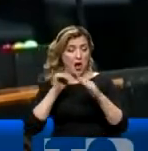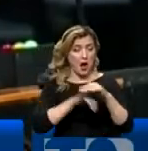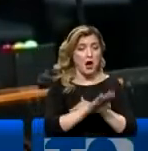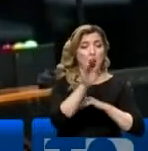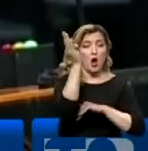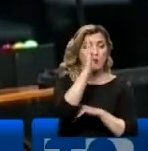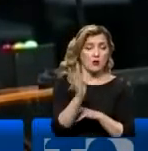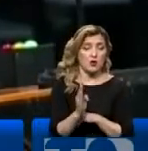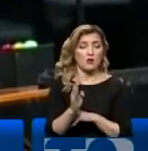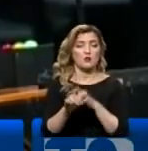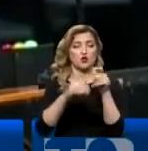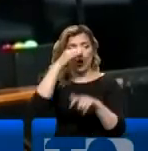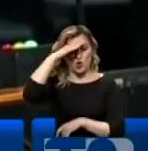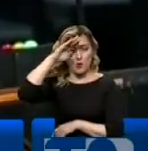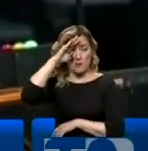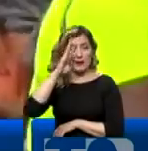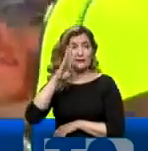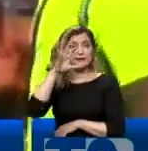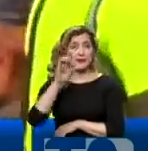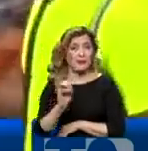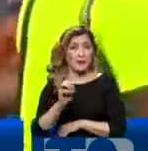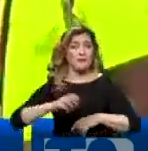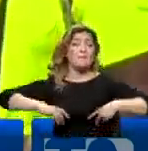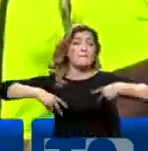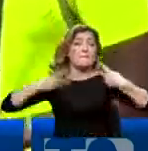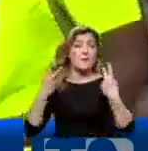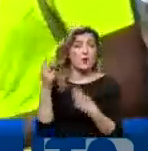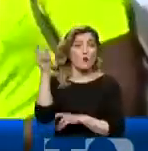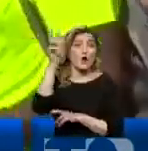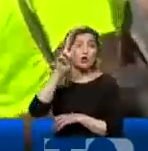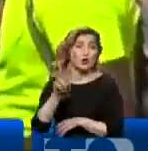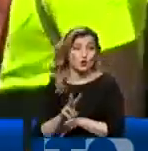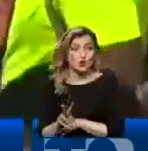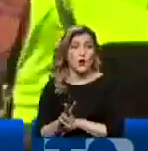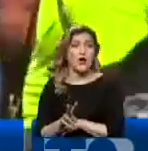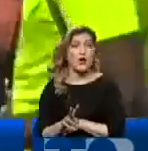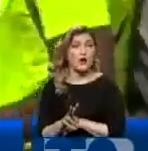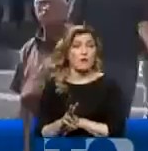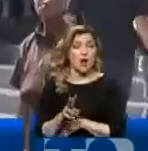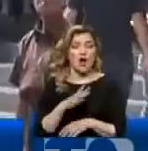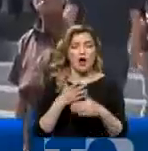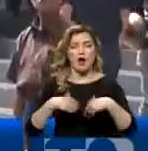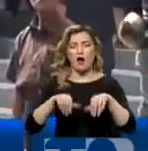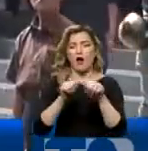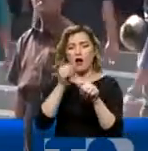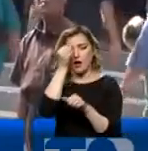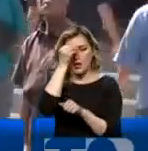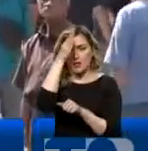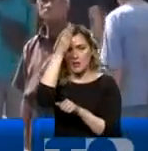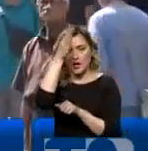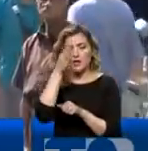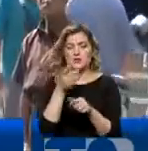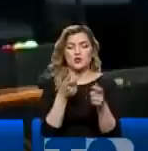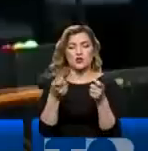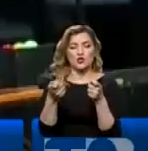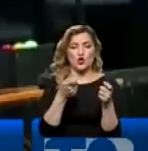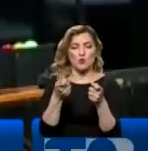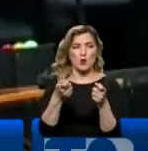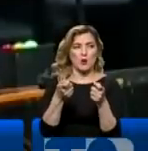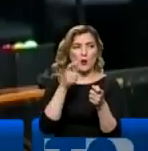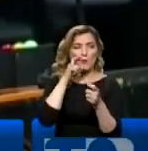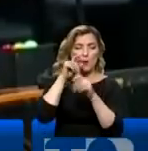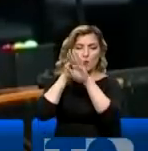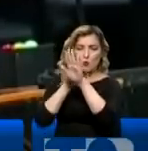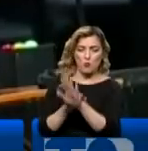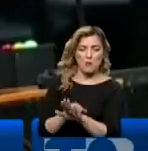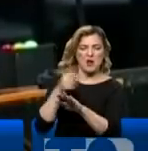60 mil cubanos están en Venezuela y actúan en las áreas de inteligencia y defensa para mantener en el poder a una dictadura que